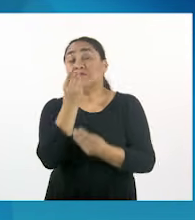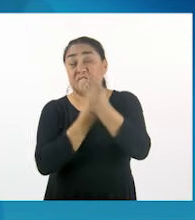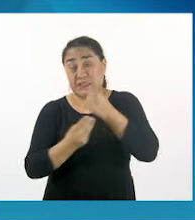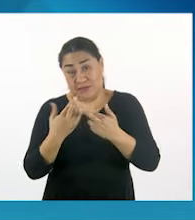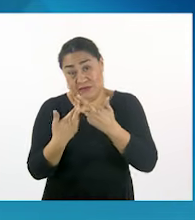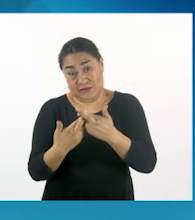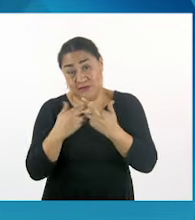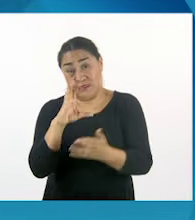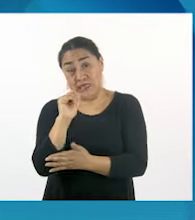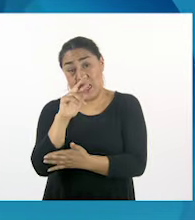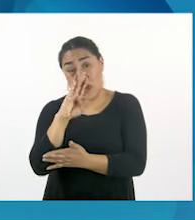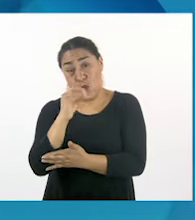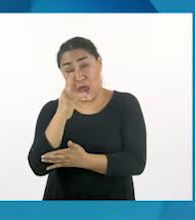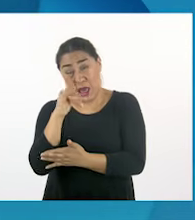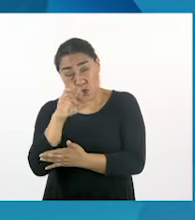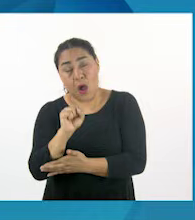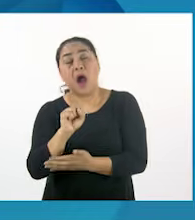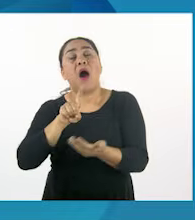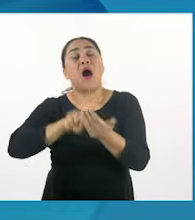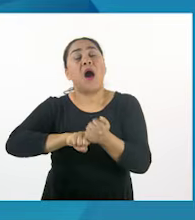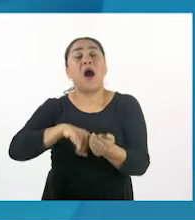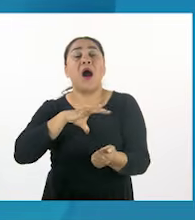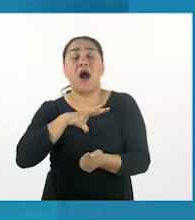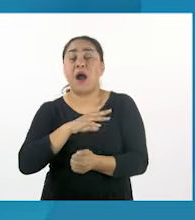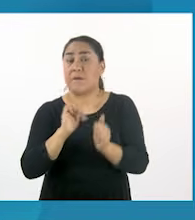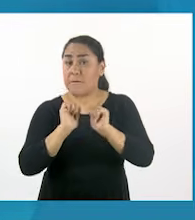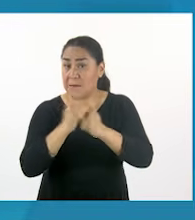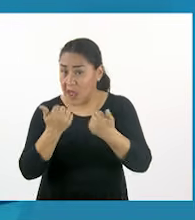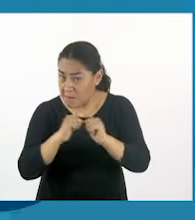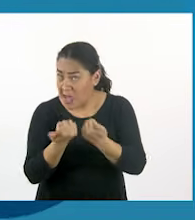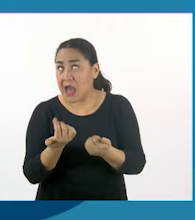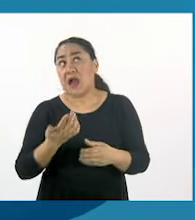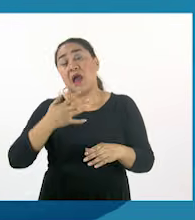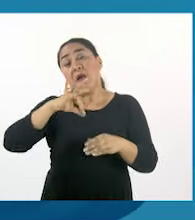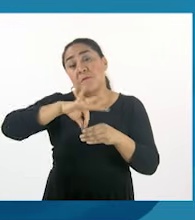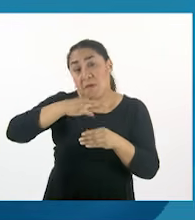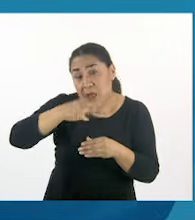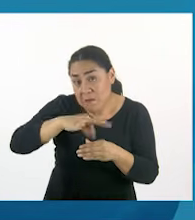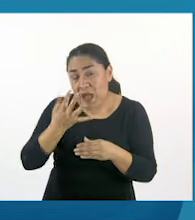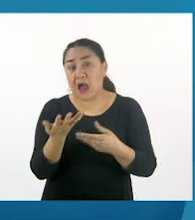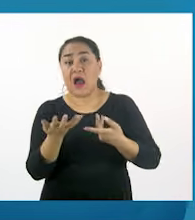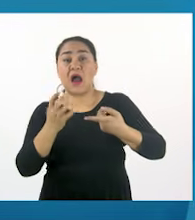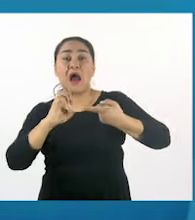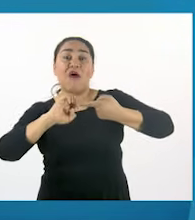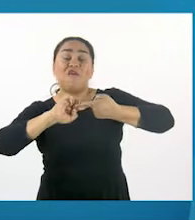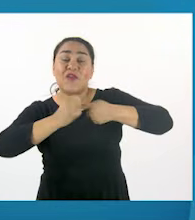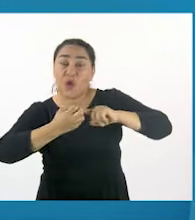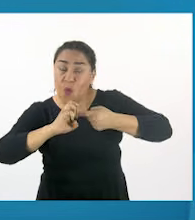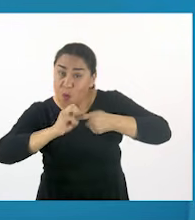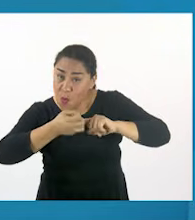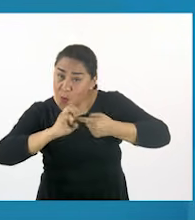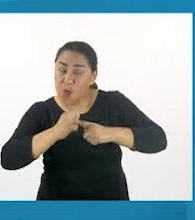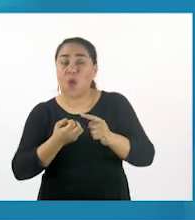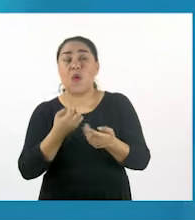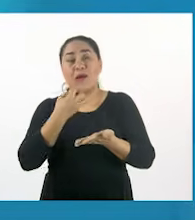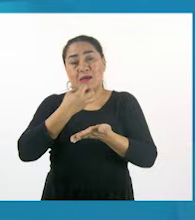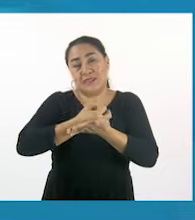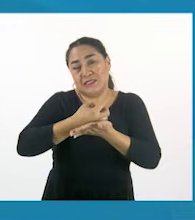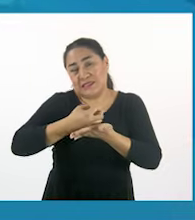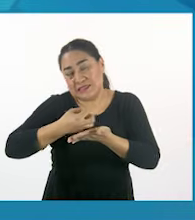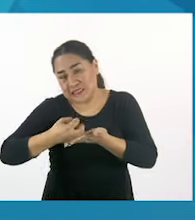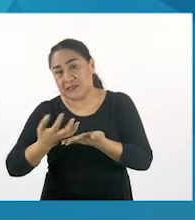carbohidratos son el pan, las papas, los frijoles, los chícharos,